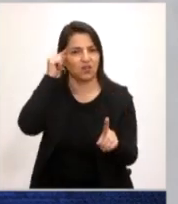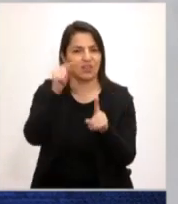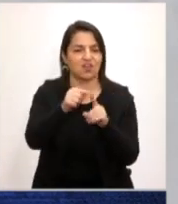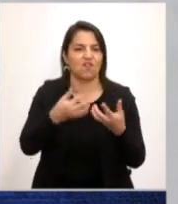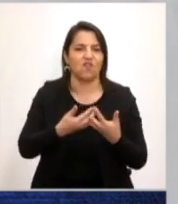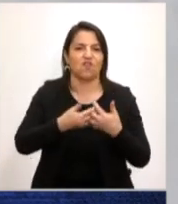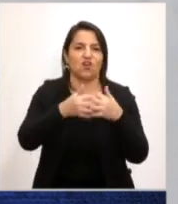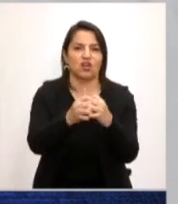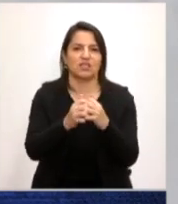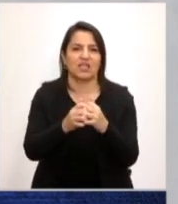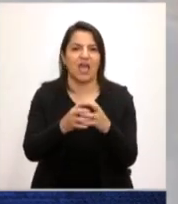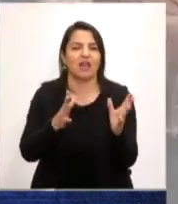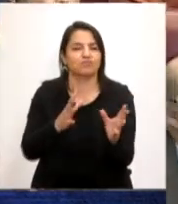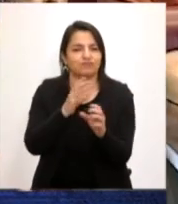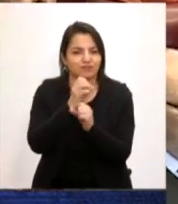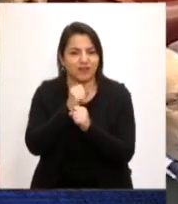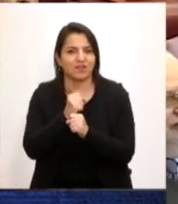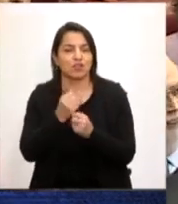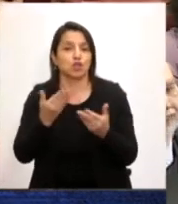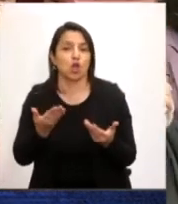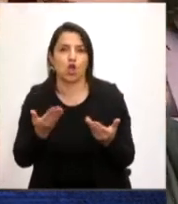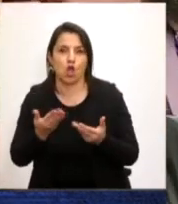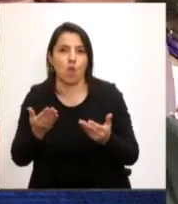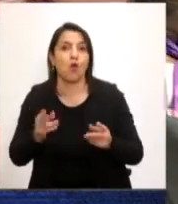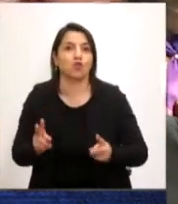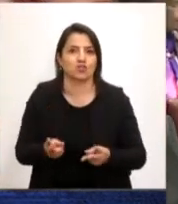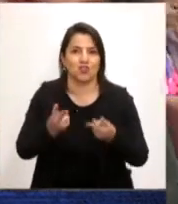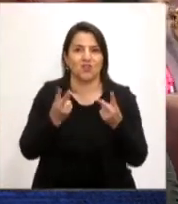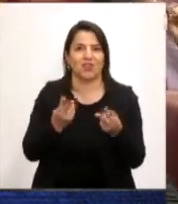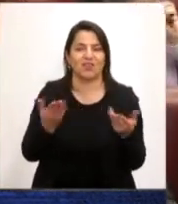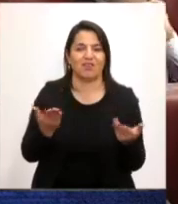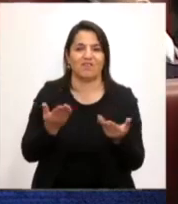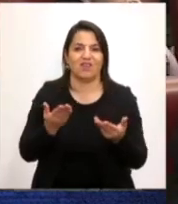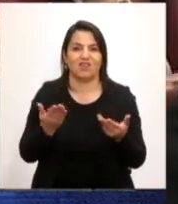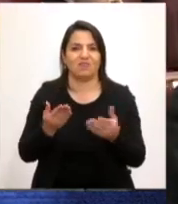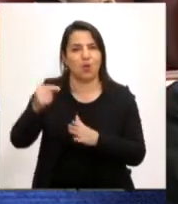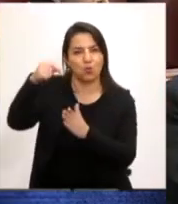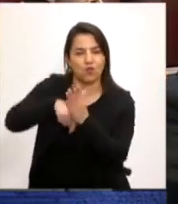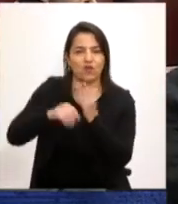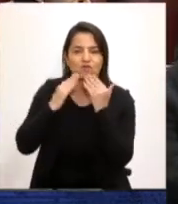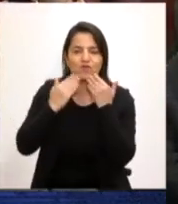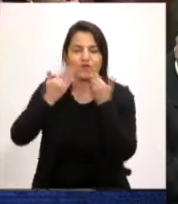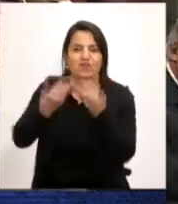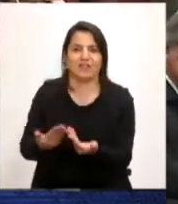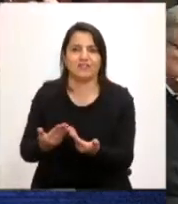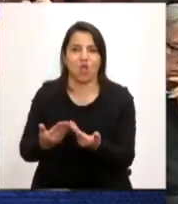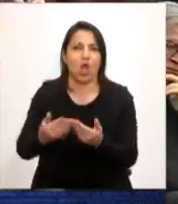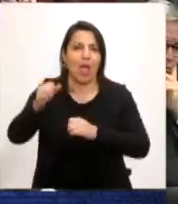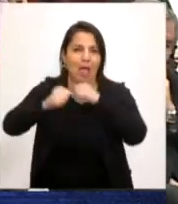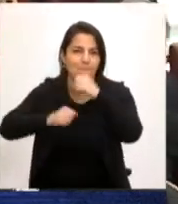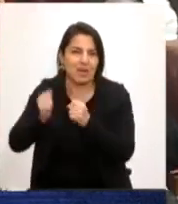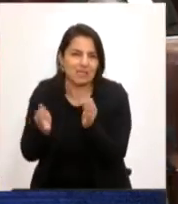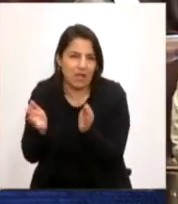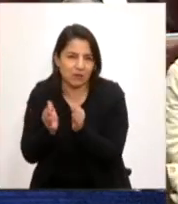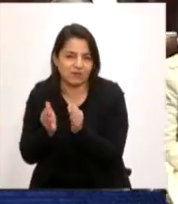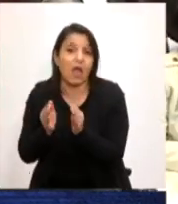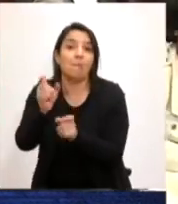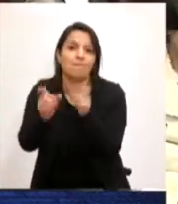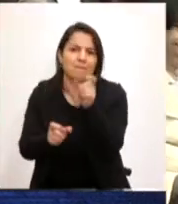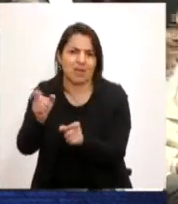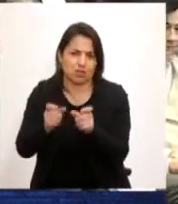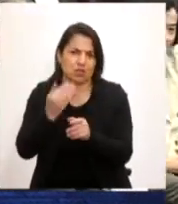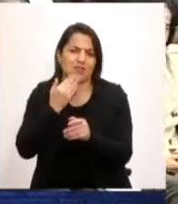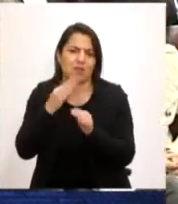nuestra resiliencia ante los shocks sobrevivientes, a profundizar los subsidios y beneficios a pymes y personas y a robustecer